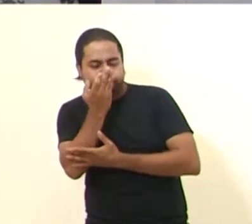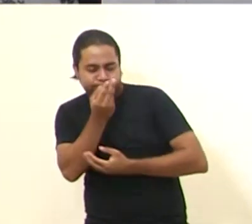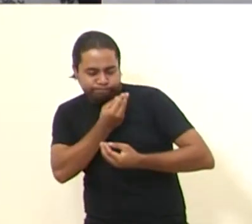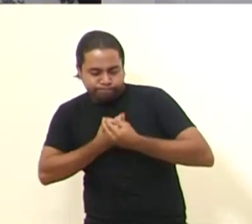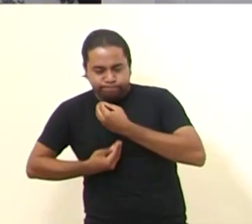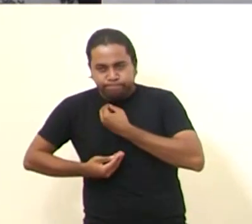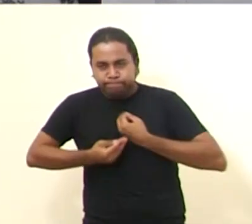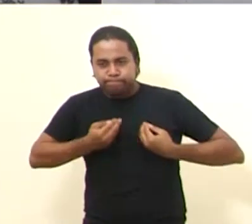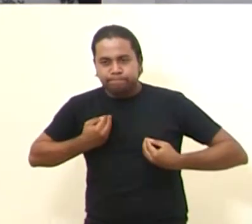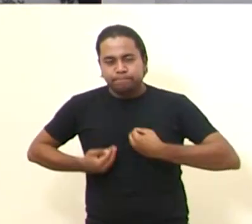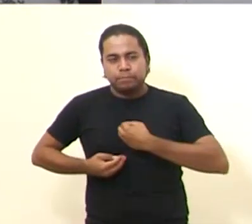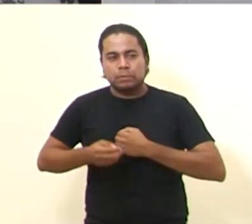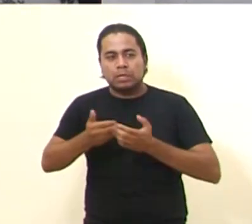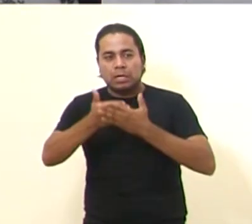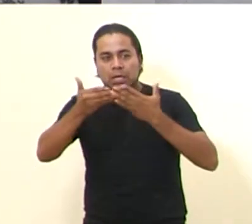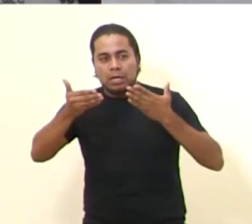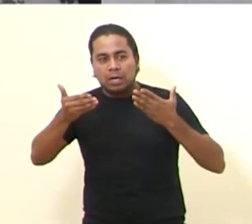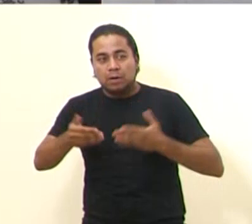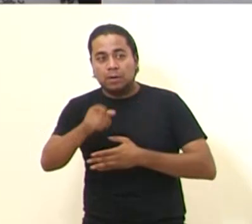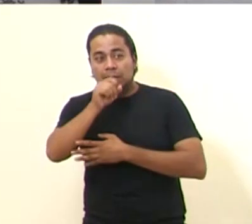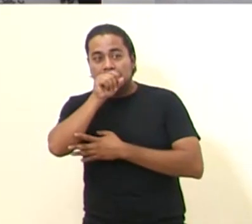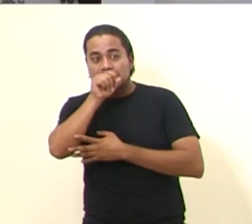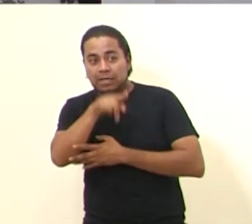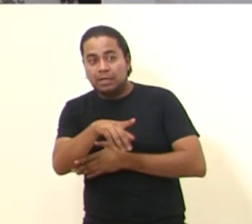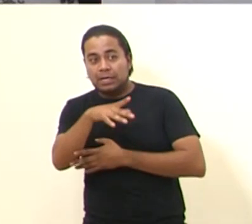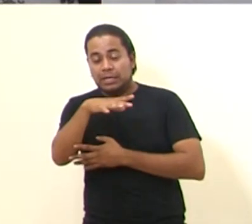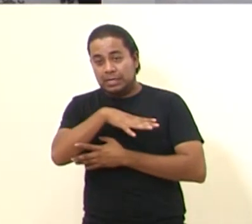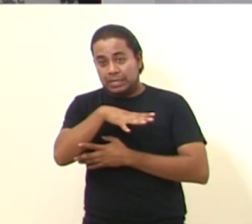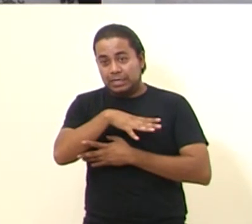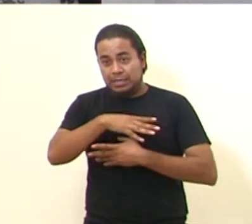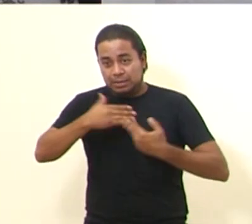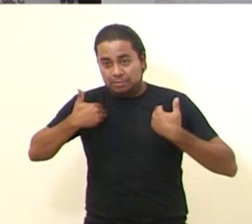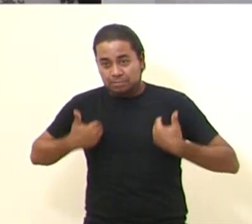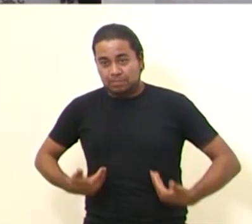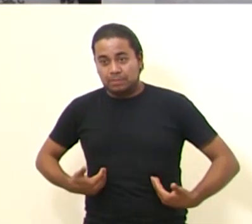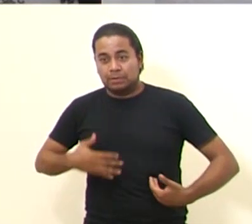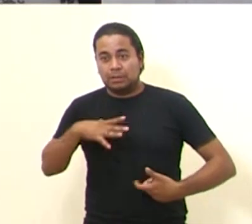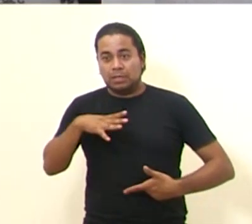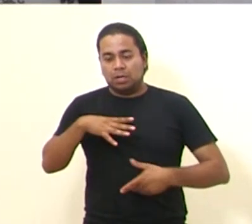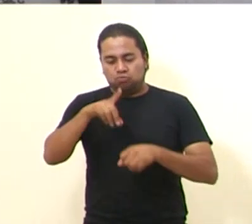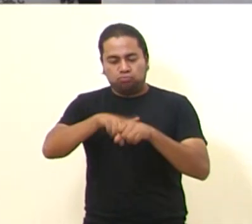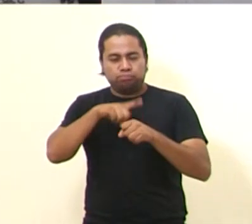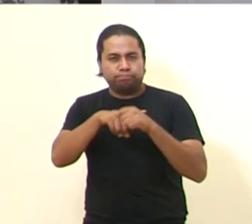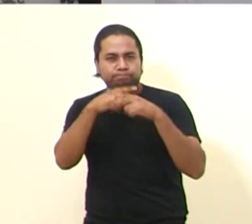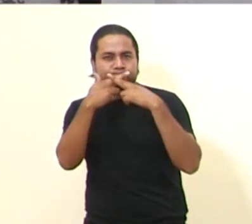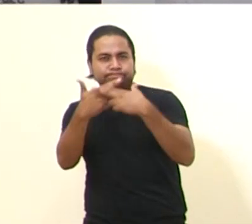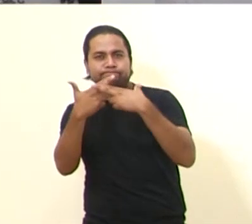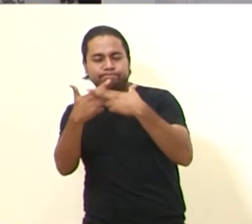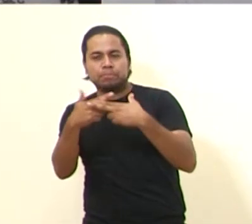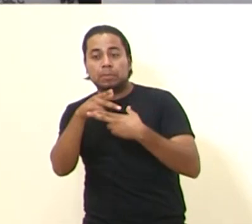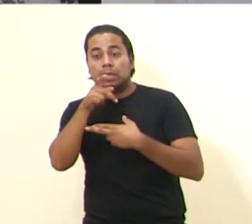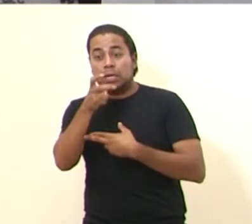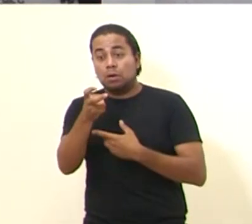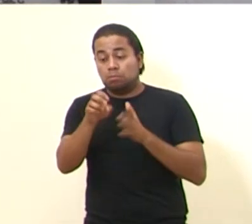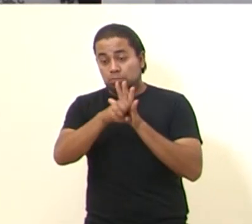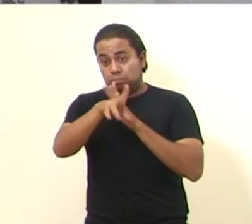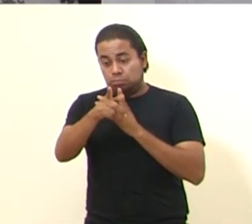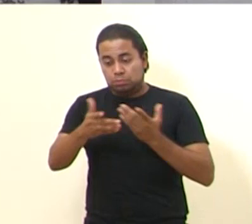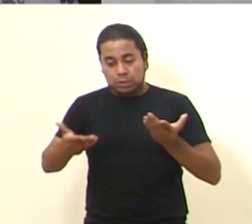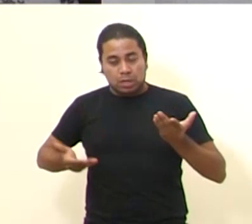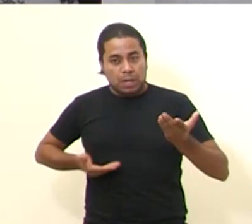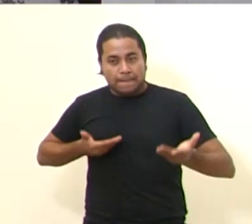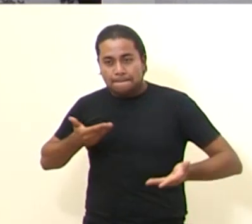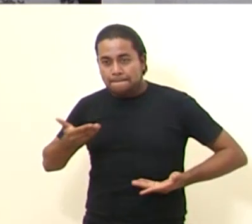huipiles elaborados de manta también rescatan figuras llenas de colorido. Sus bailes representativos